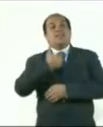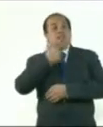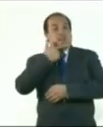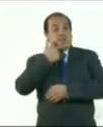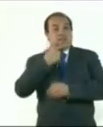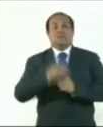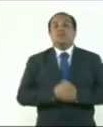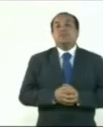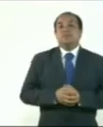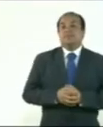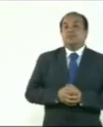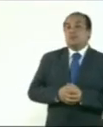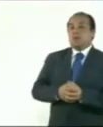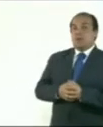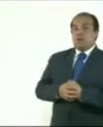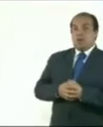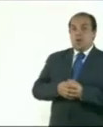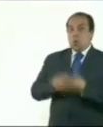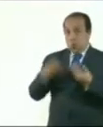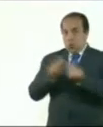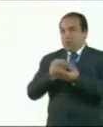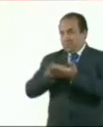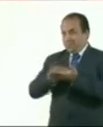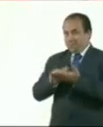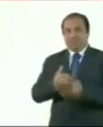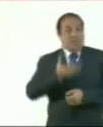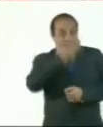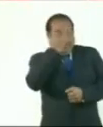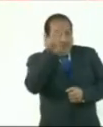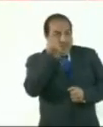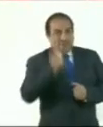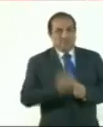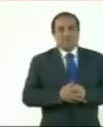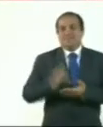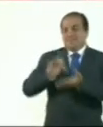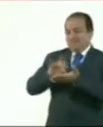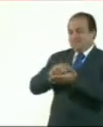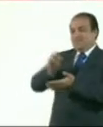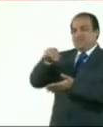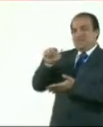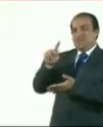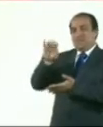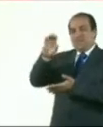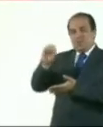leer hoy? No sé. No sé. Muchas gracias, Mateo.